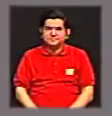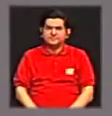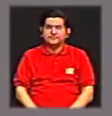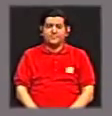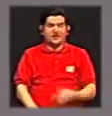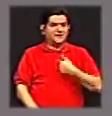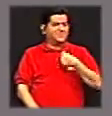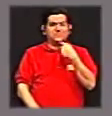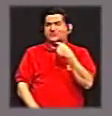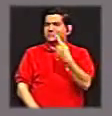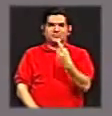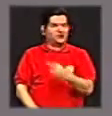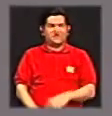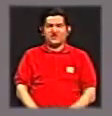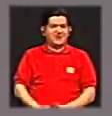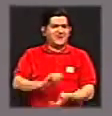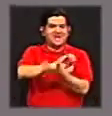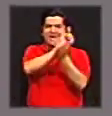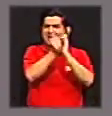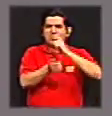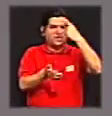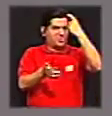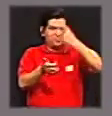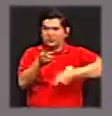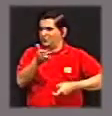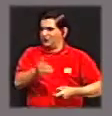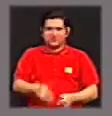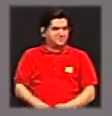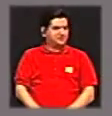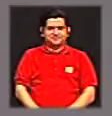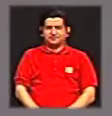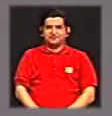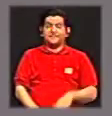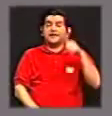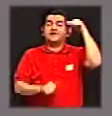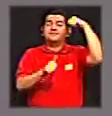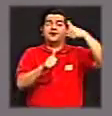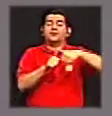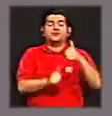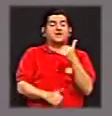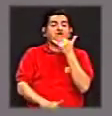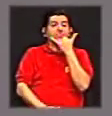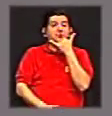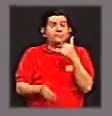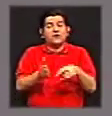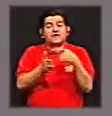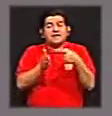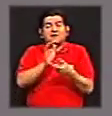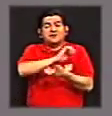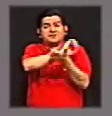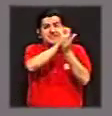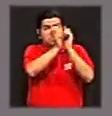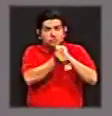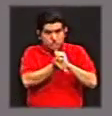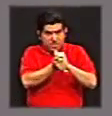Yo no diría que hay cambios bruscos, porque tomando en cuenta los errores, a veces los cambios son